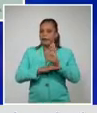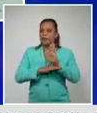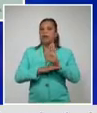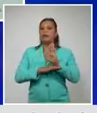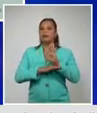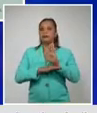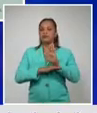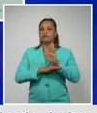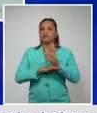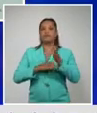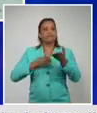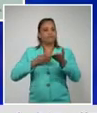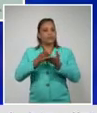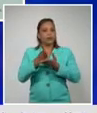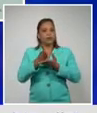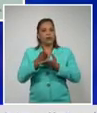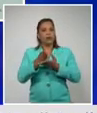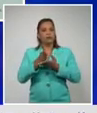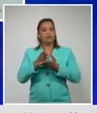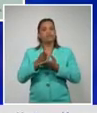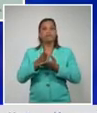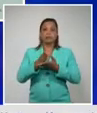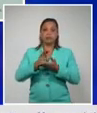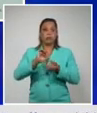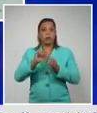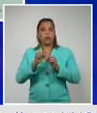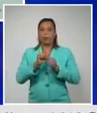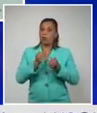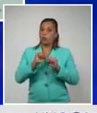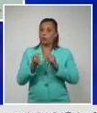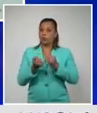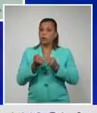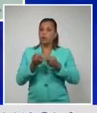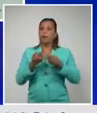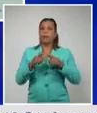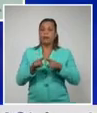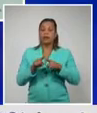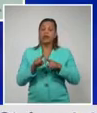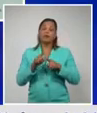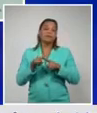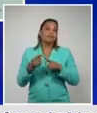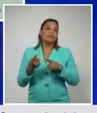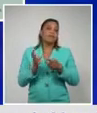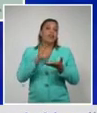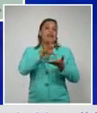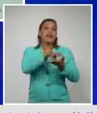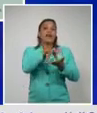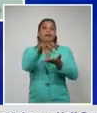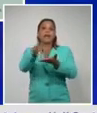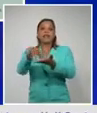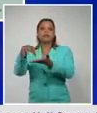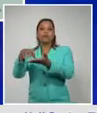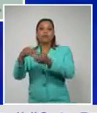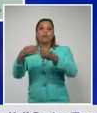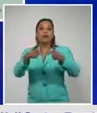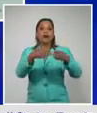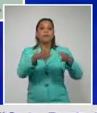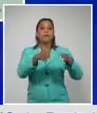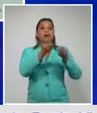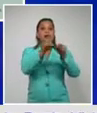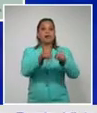medidas aplicadas, influyen los eventos que tiene también abiertos,